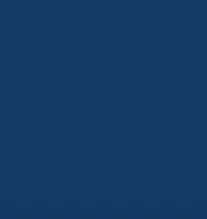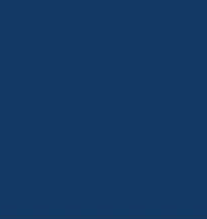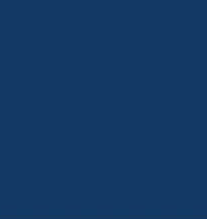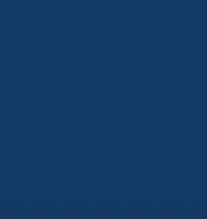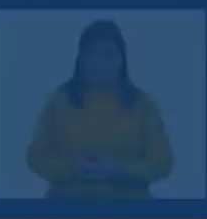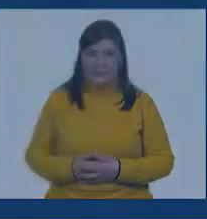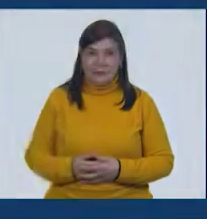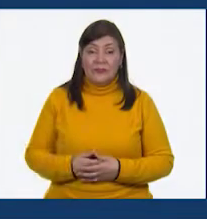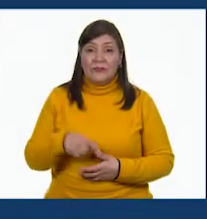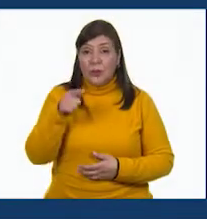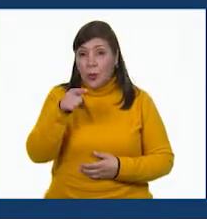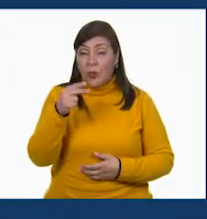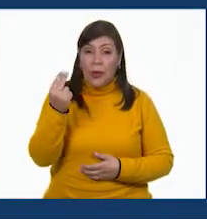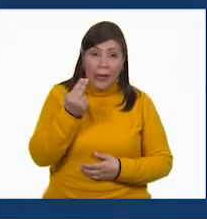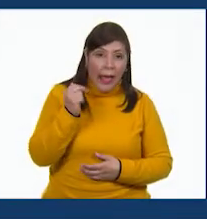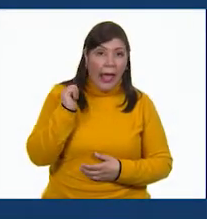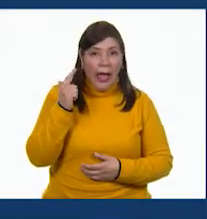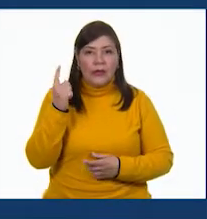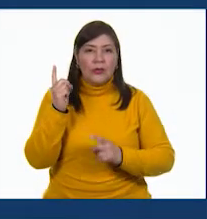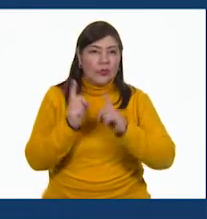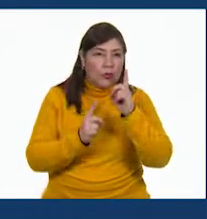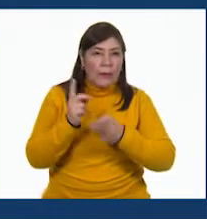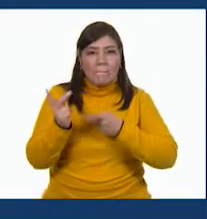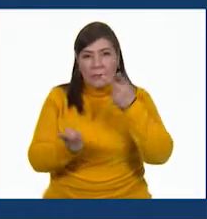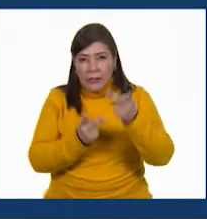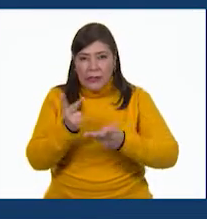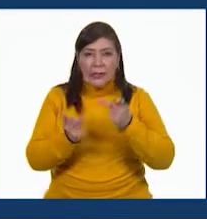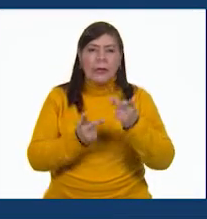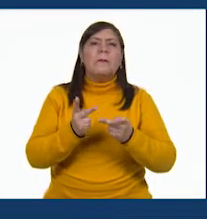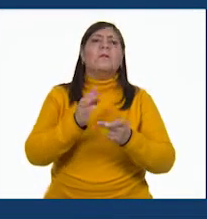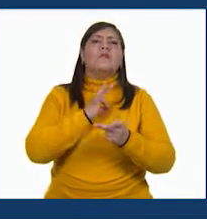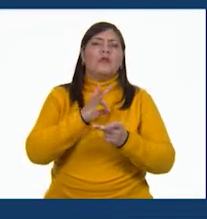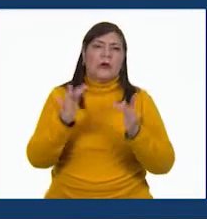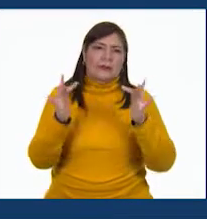Si necesitas ayuda para resolver tus dudas, contáctanos.